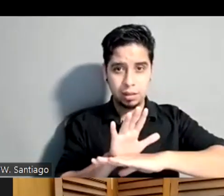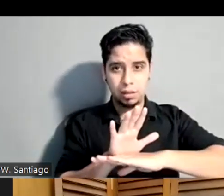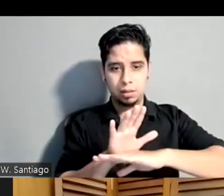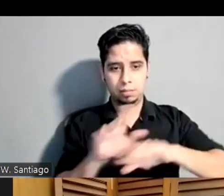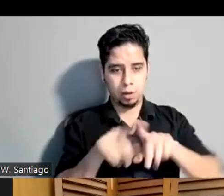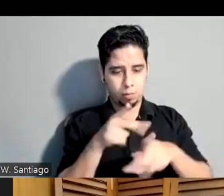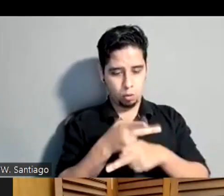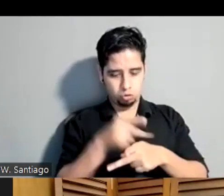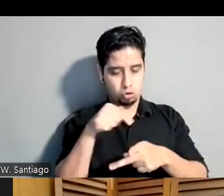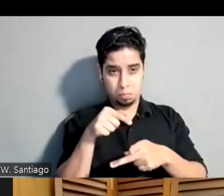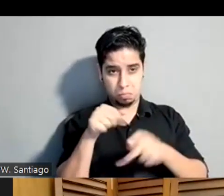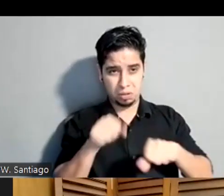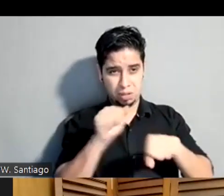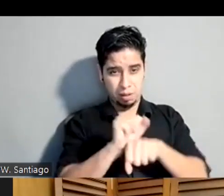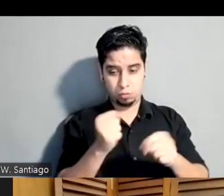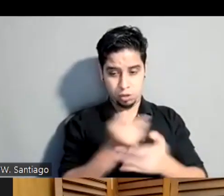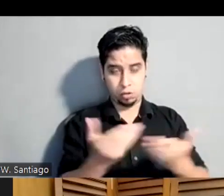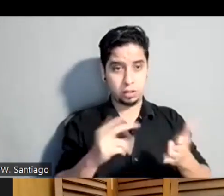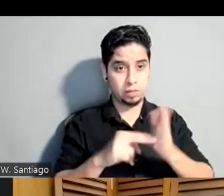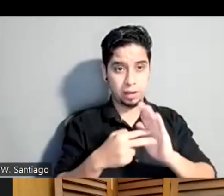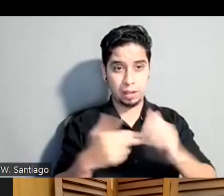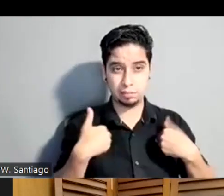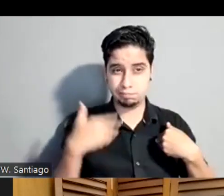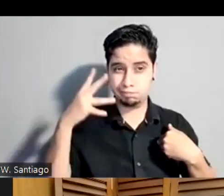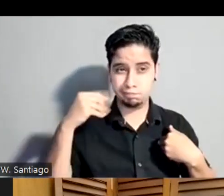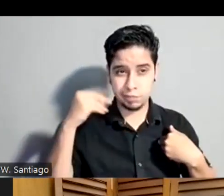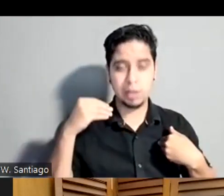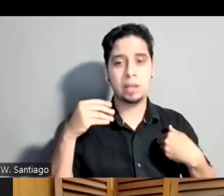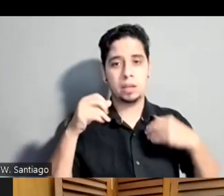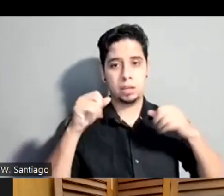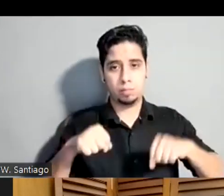que cuando sales también tienes la oportunidad de ponerlo un poco